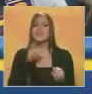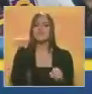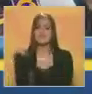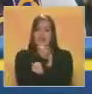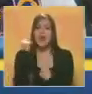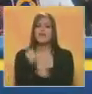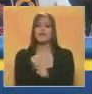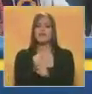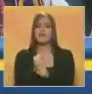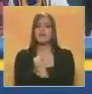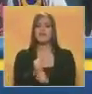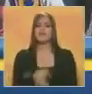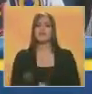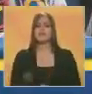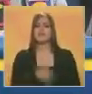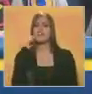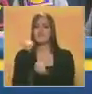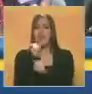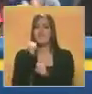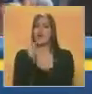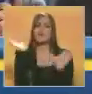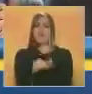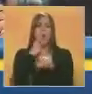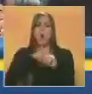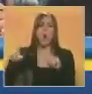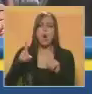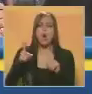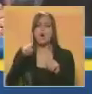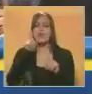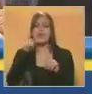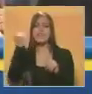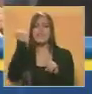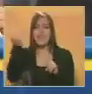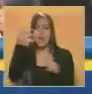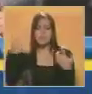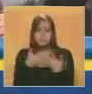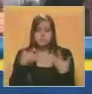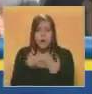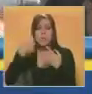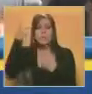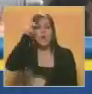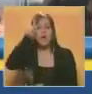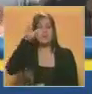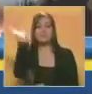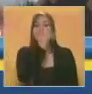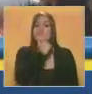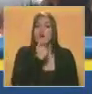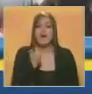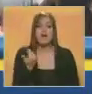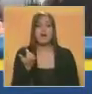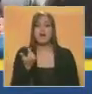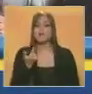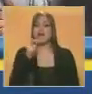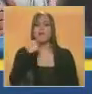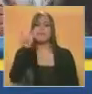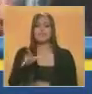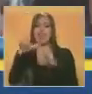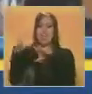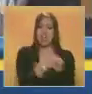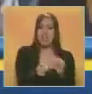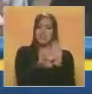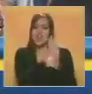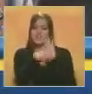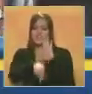acciones porque no hay más opción, no hay más opción que luchar frente a la dictadura profesional. No hay situación de rehenes. Convocamos